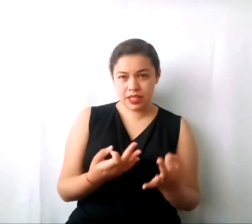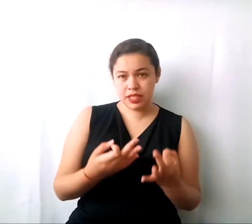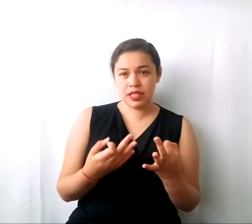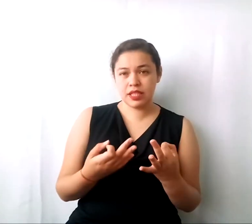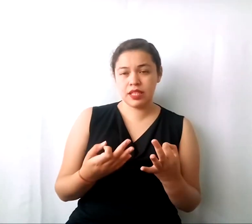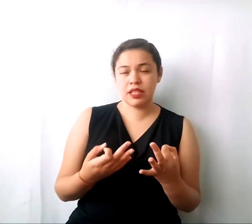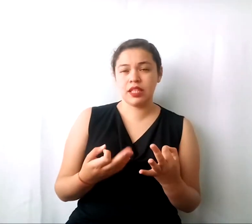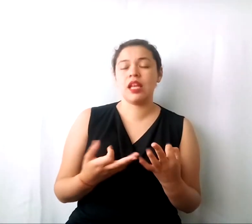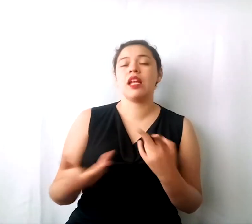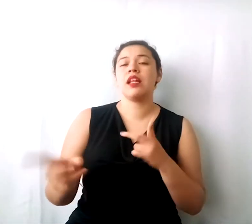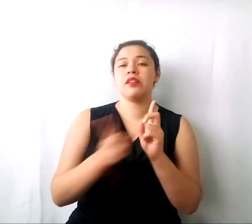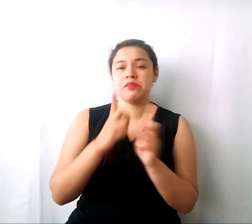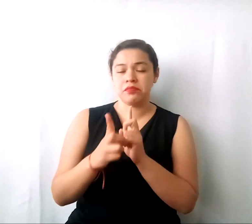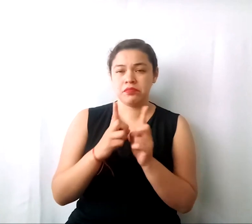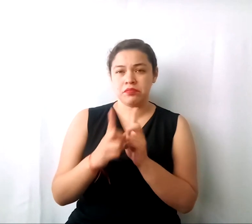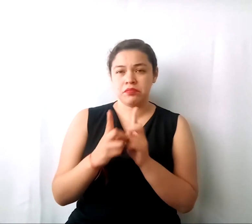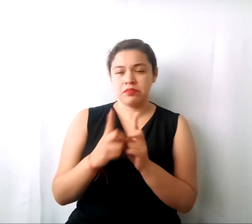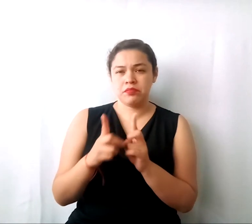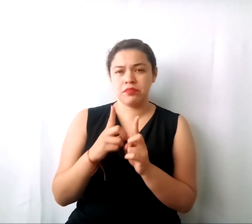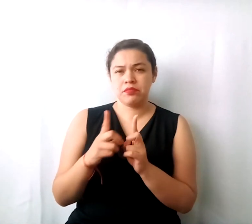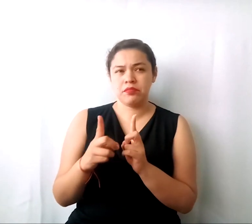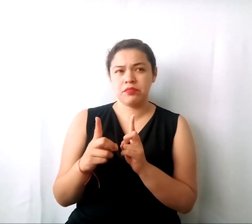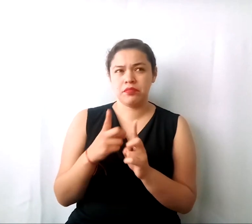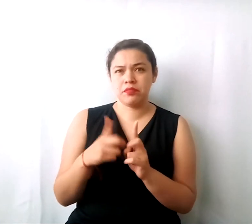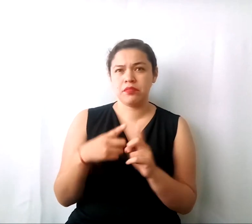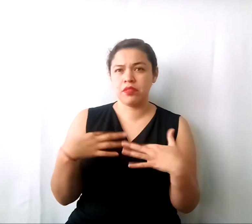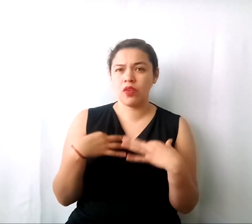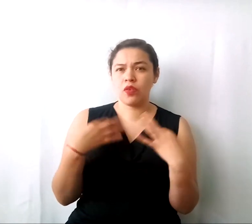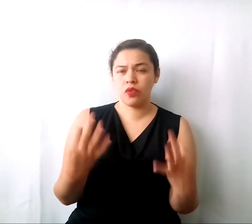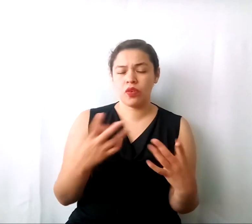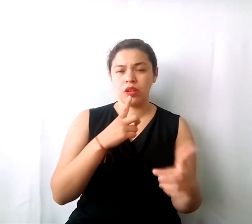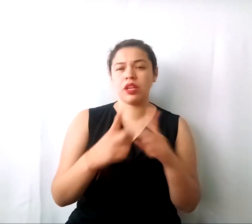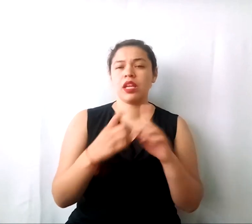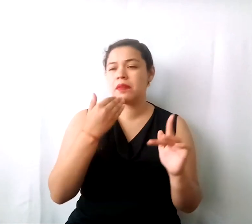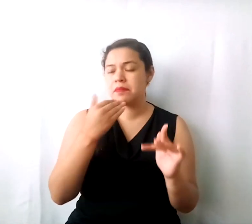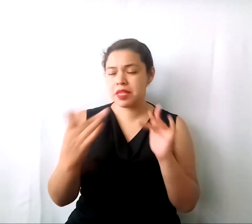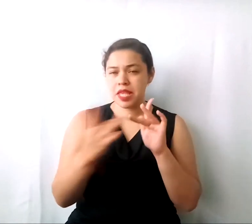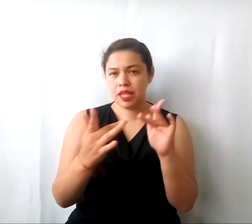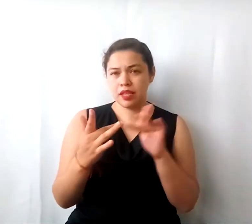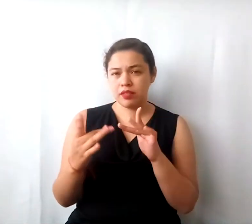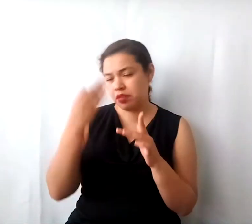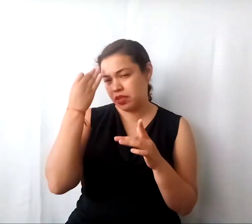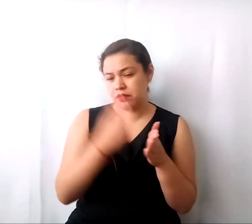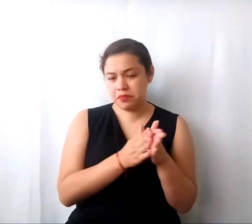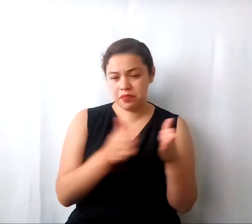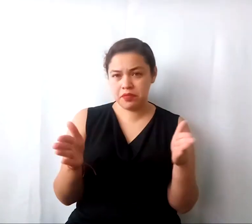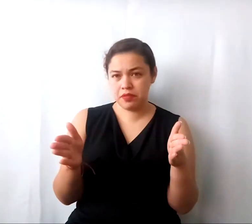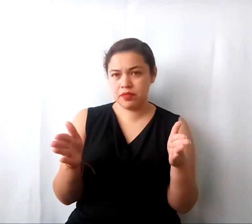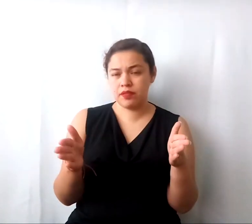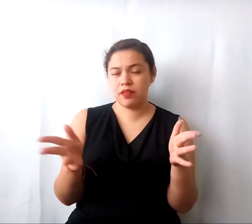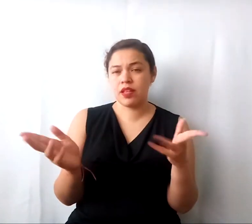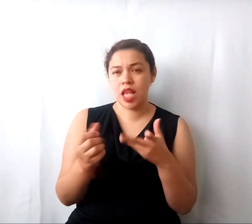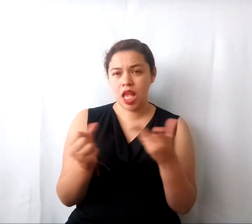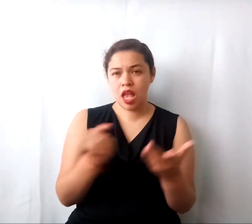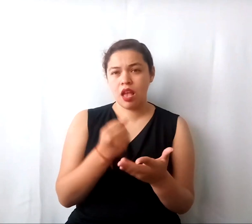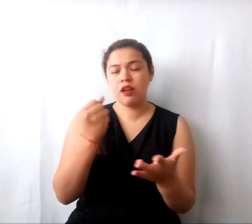interactuando con la fundación y y estén obligados a